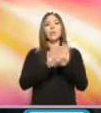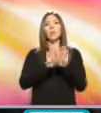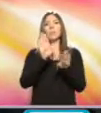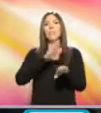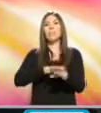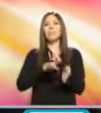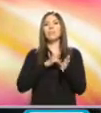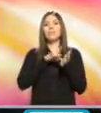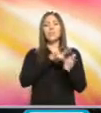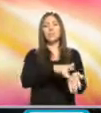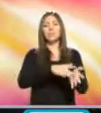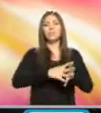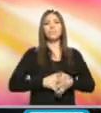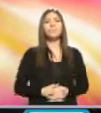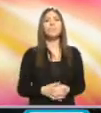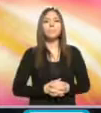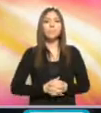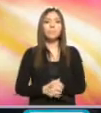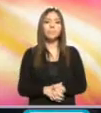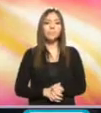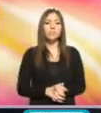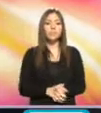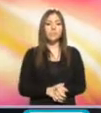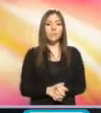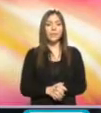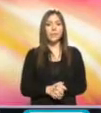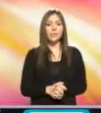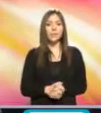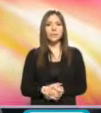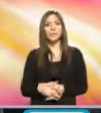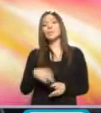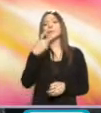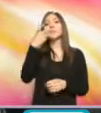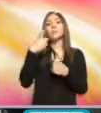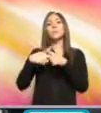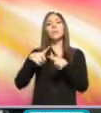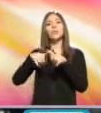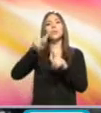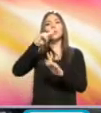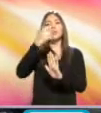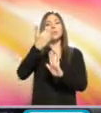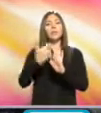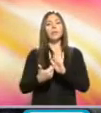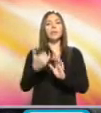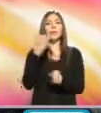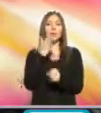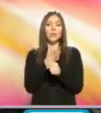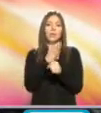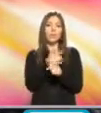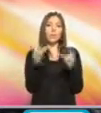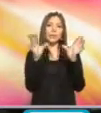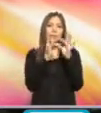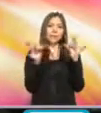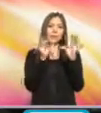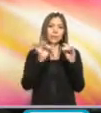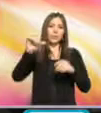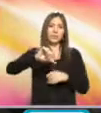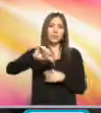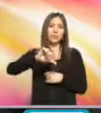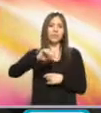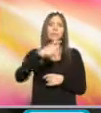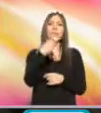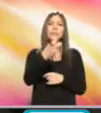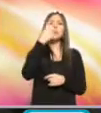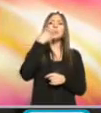vulnerabilidad posible. Ahora, este tipo de proyecto en el que nos vienes a platicar el día de hoy